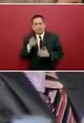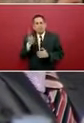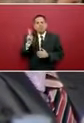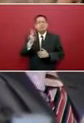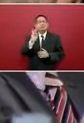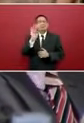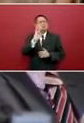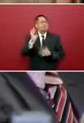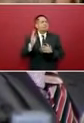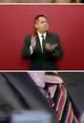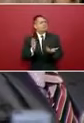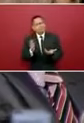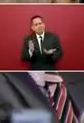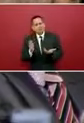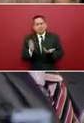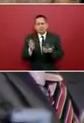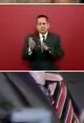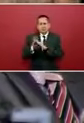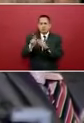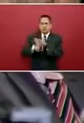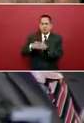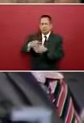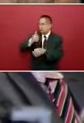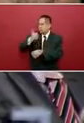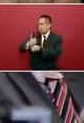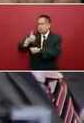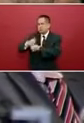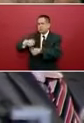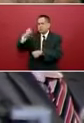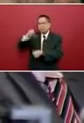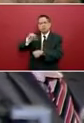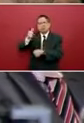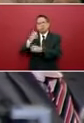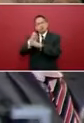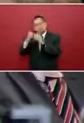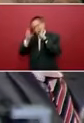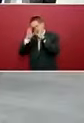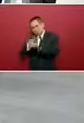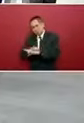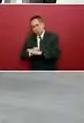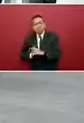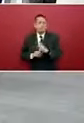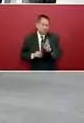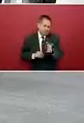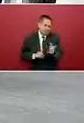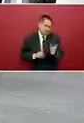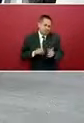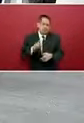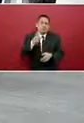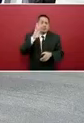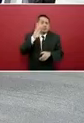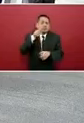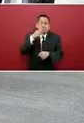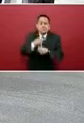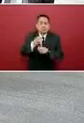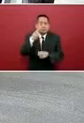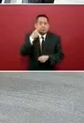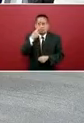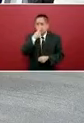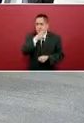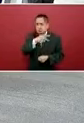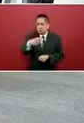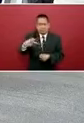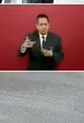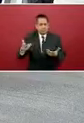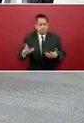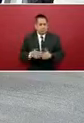mejor tendrían ya que estar en esa etapa de la vida haciendo otras cosas. En fin, sí, eso es voluntario. ¿No fue